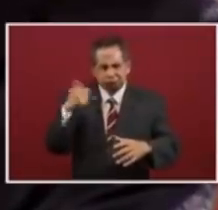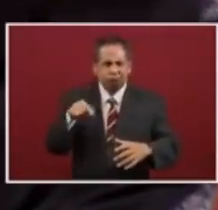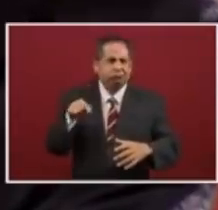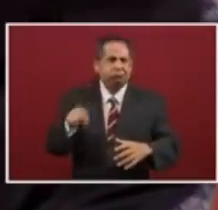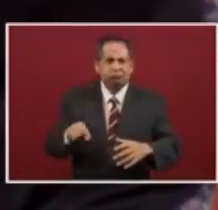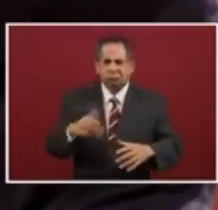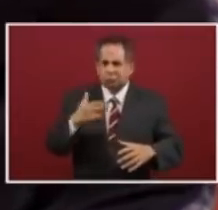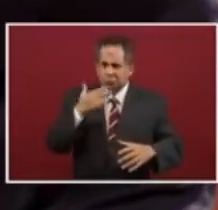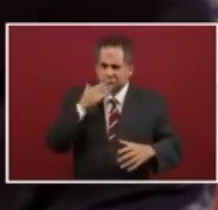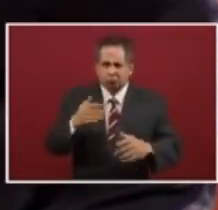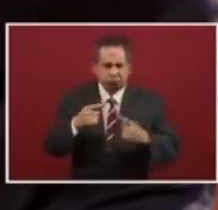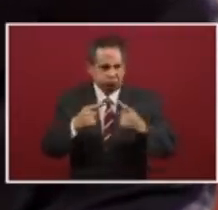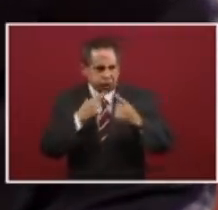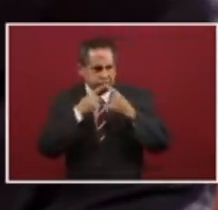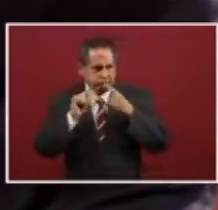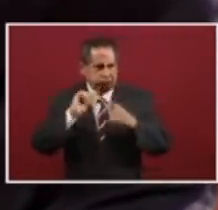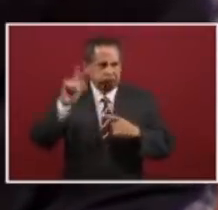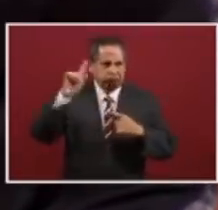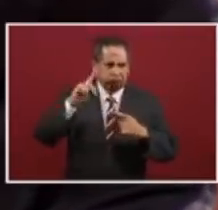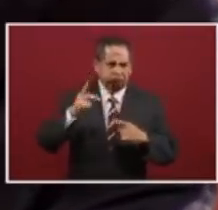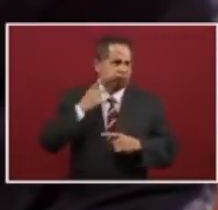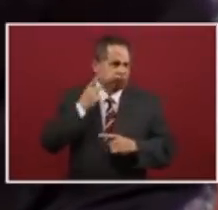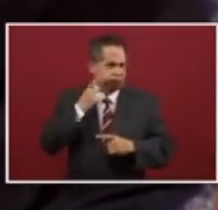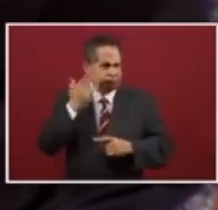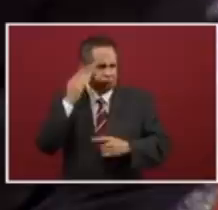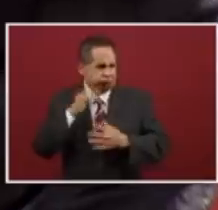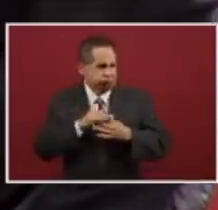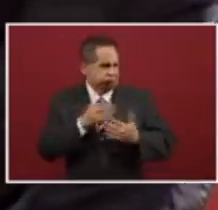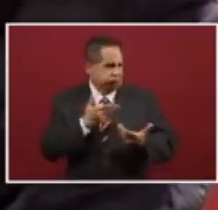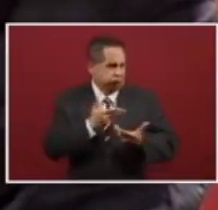muy buenos diplomáticos políticos